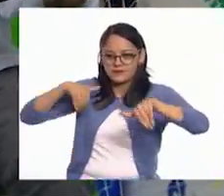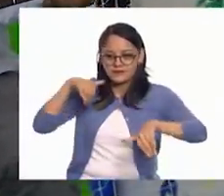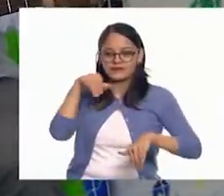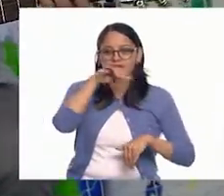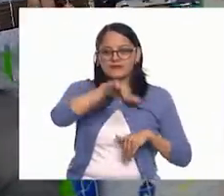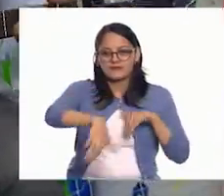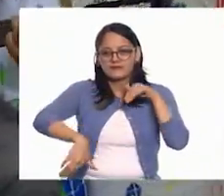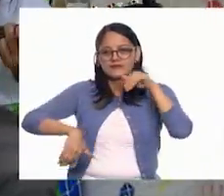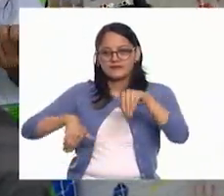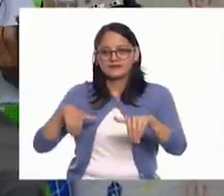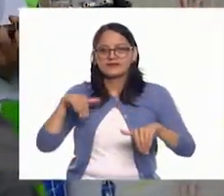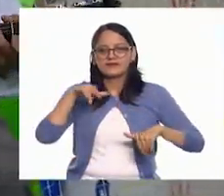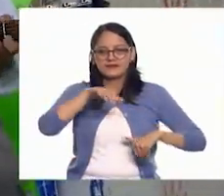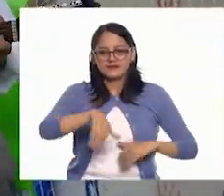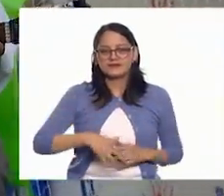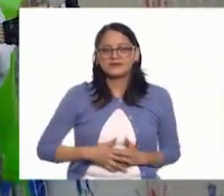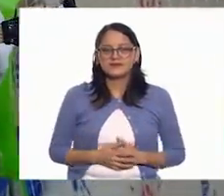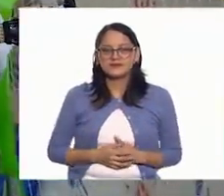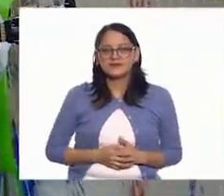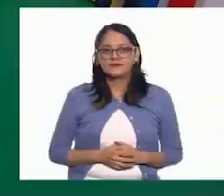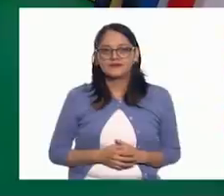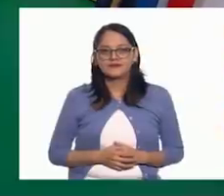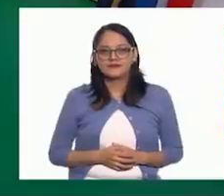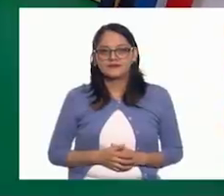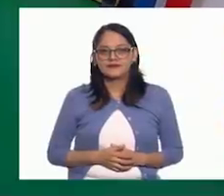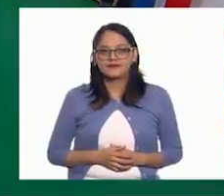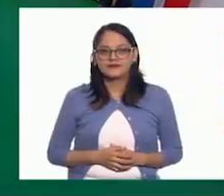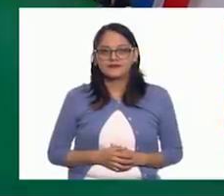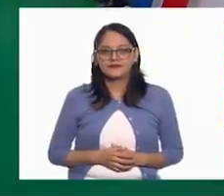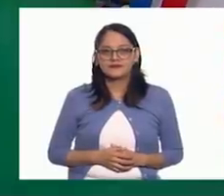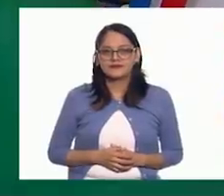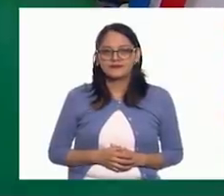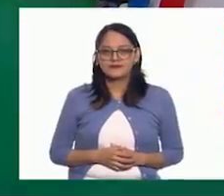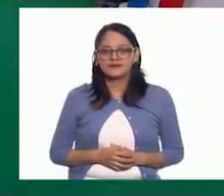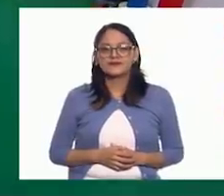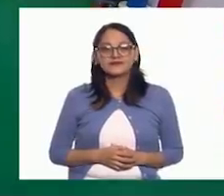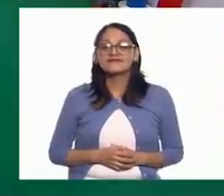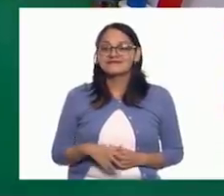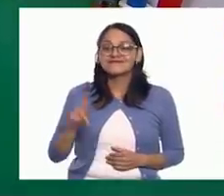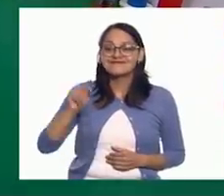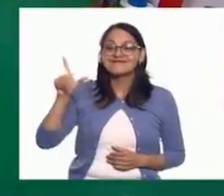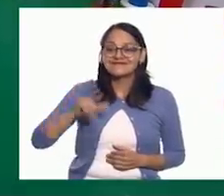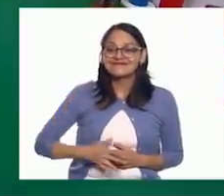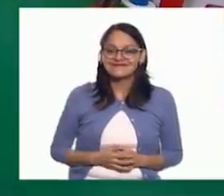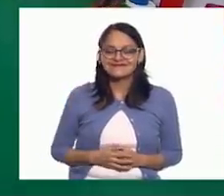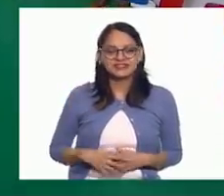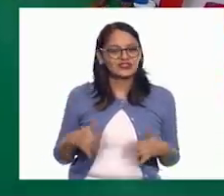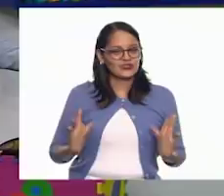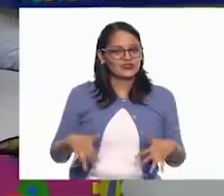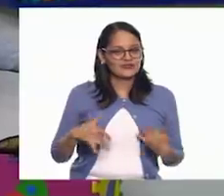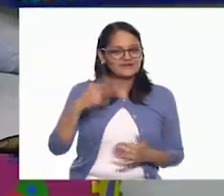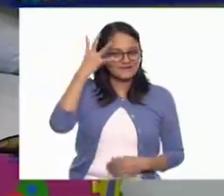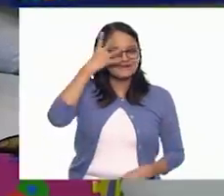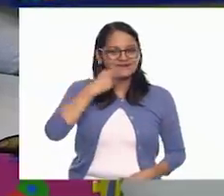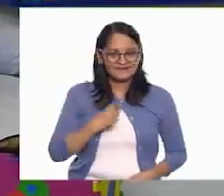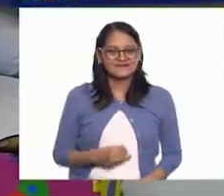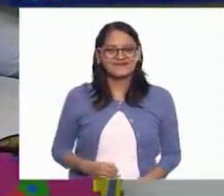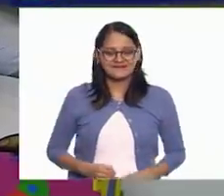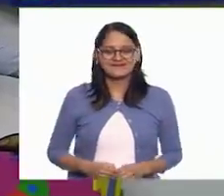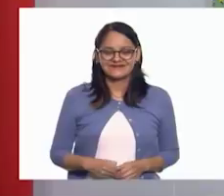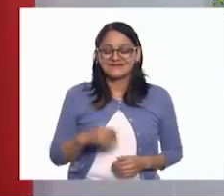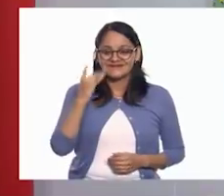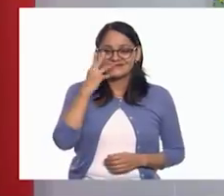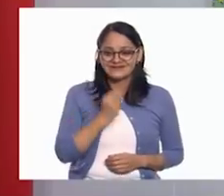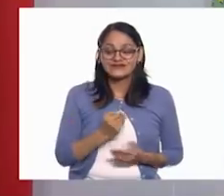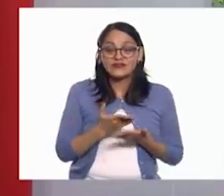La rana va al agua y se echa a nadar. ¿Qué les pareció? Pues muy bonito, ¿no, Eric? Muy bonito, sí. Y